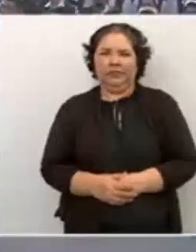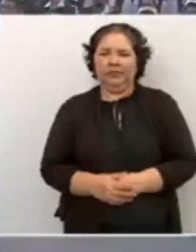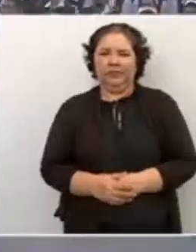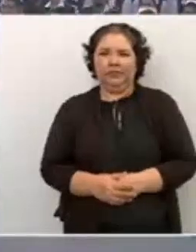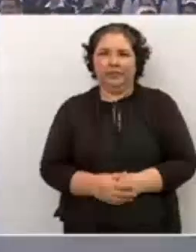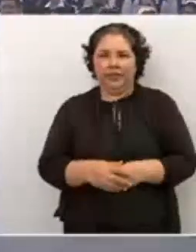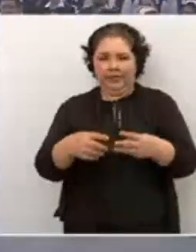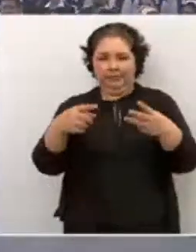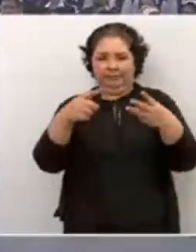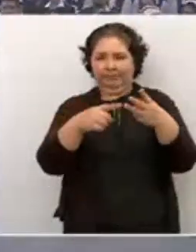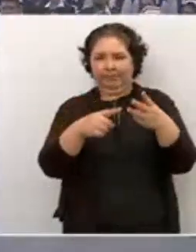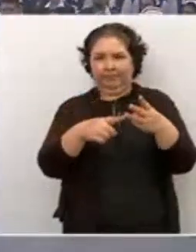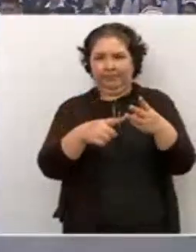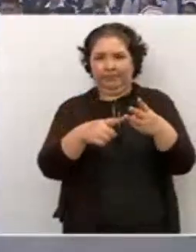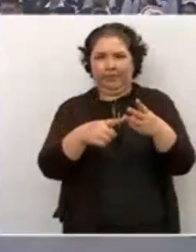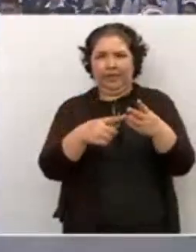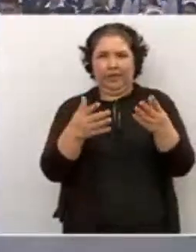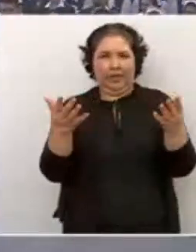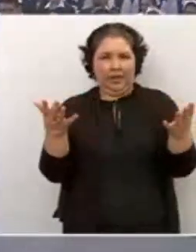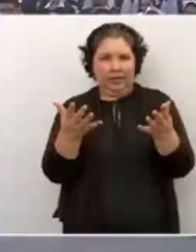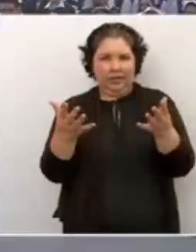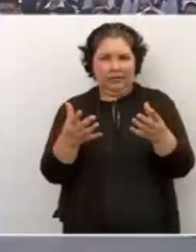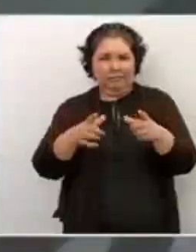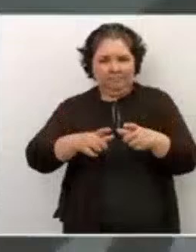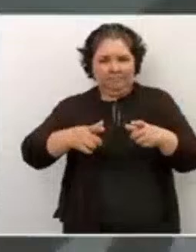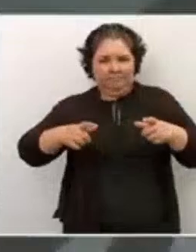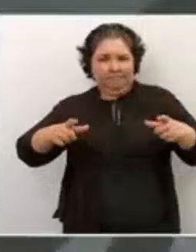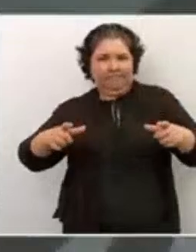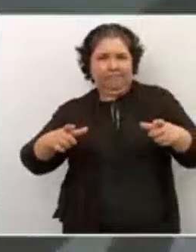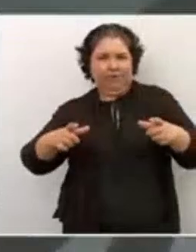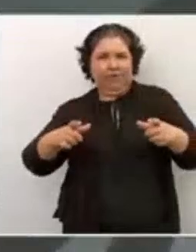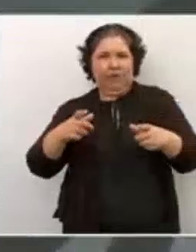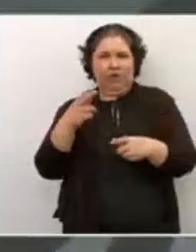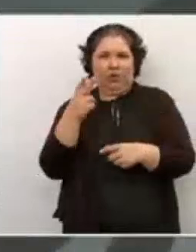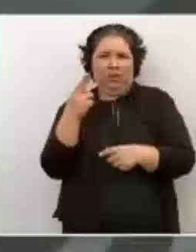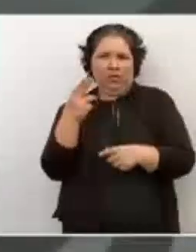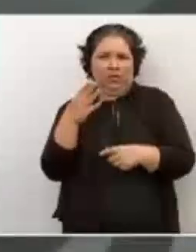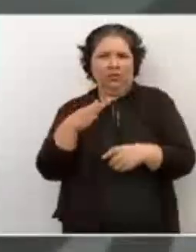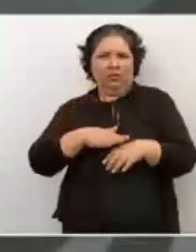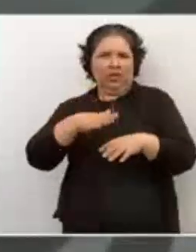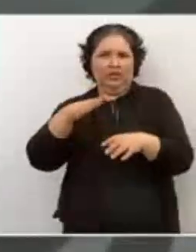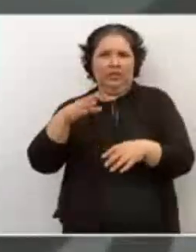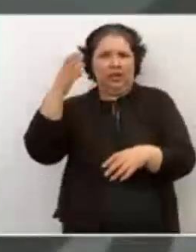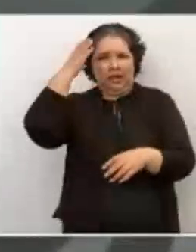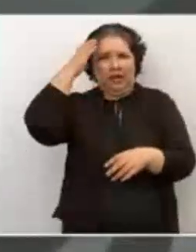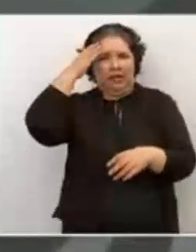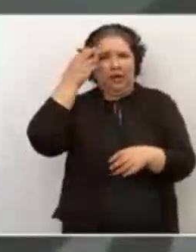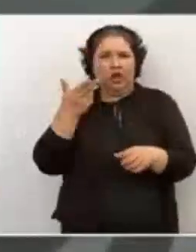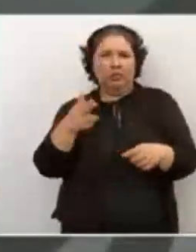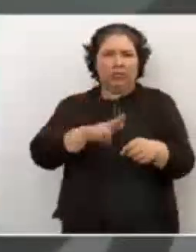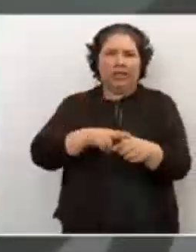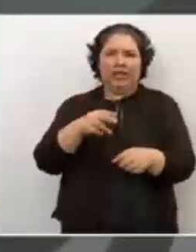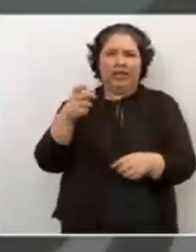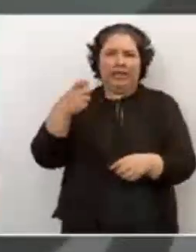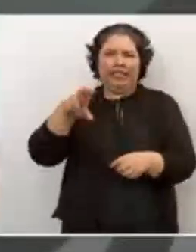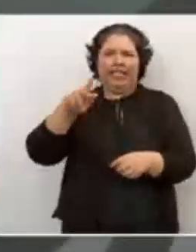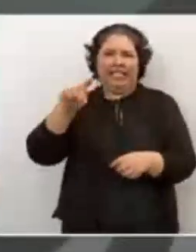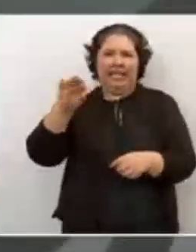Y tercero, estaremos ampliando en al menos 25 camas el Hospital Psiquiátrico del Estado.